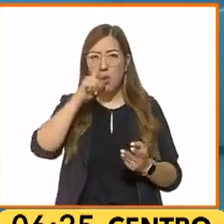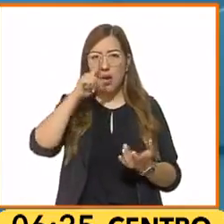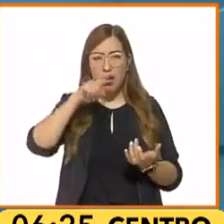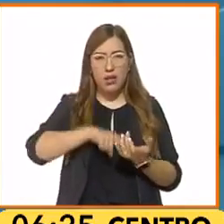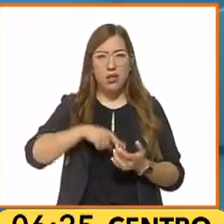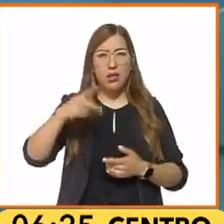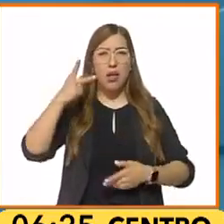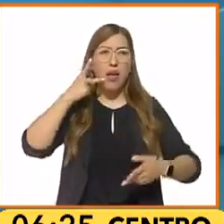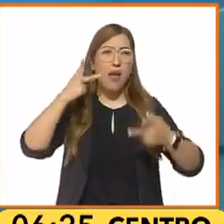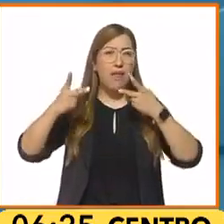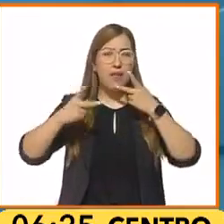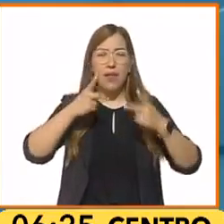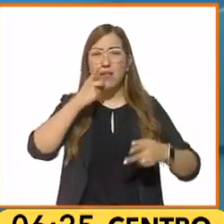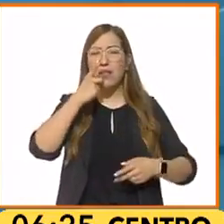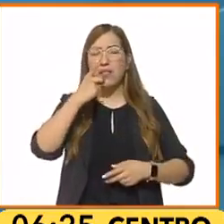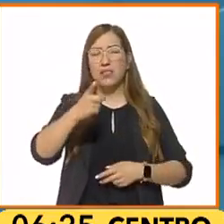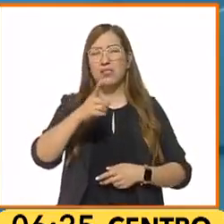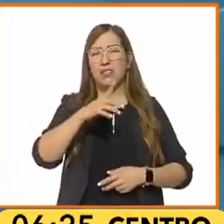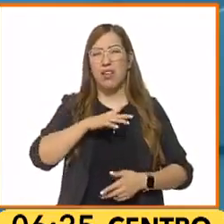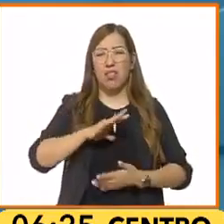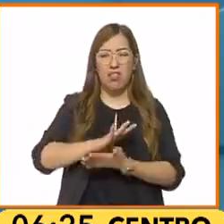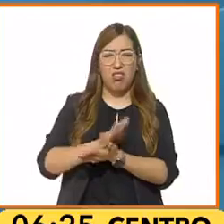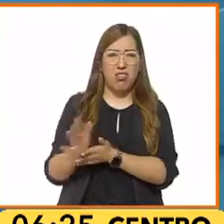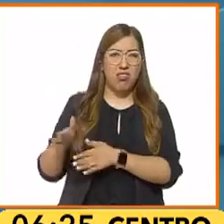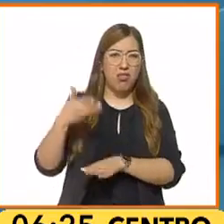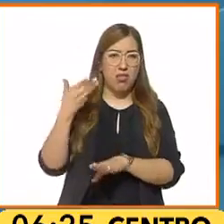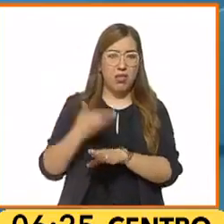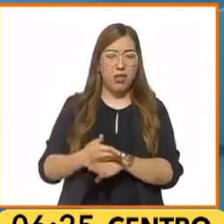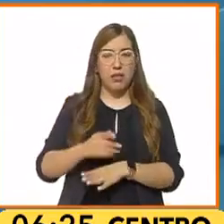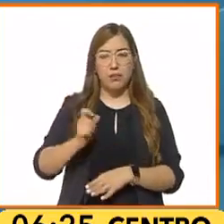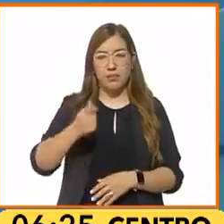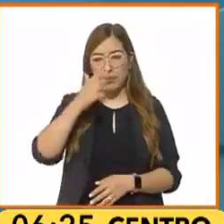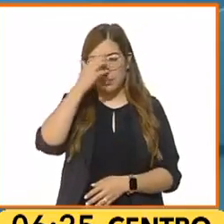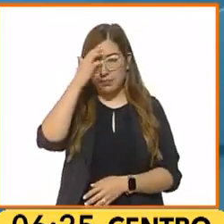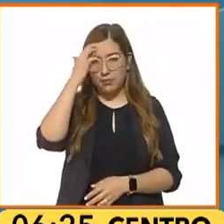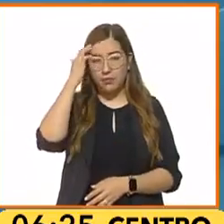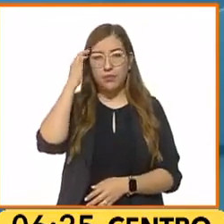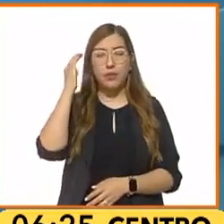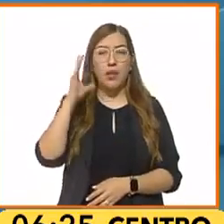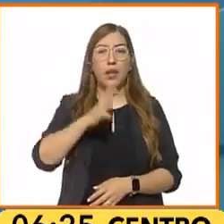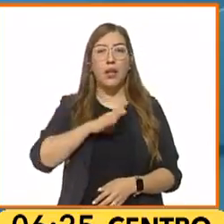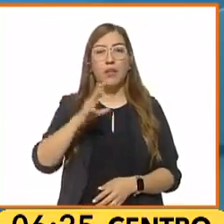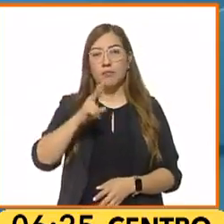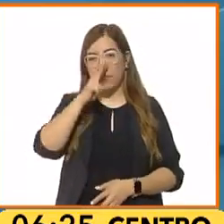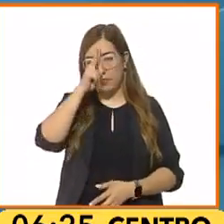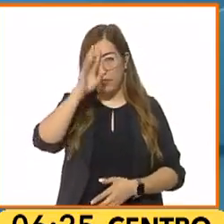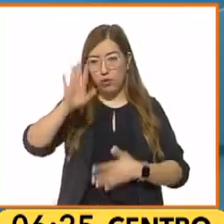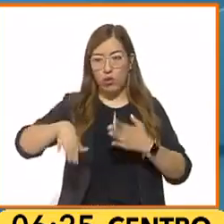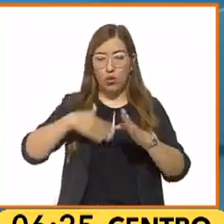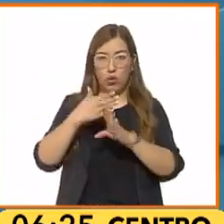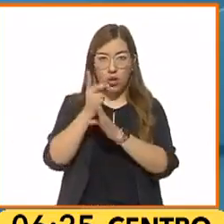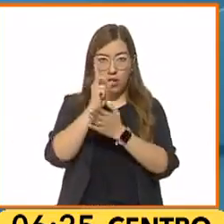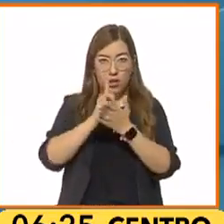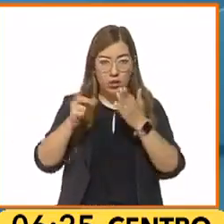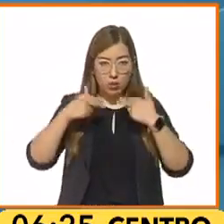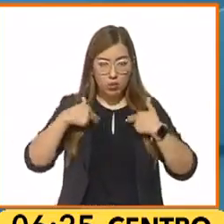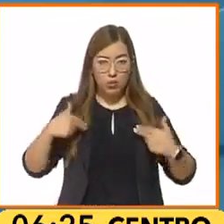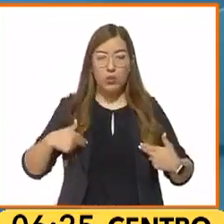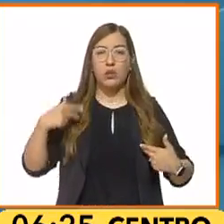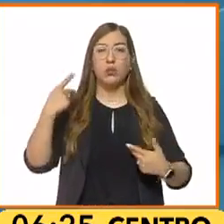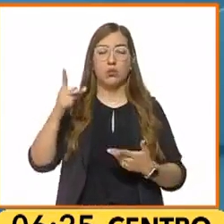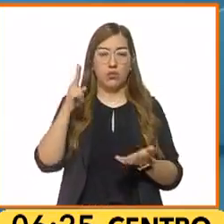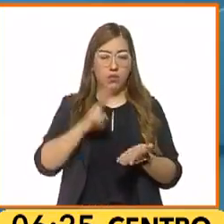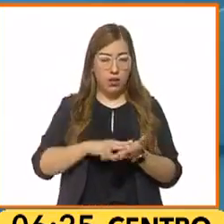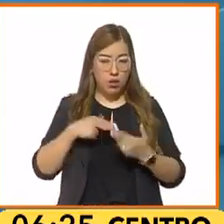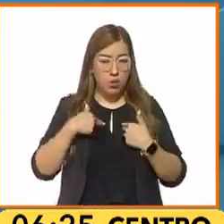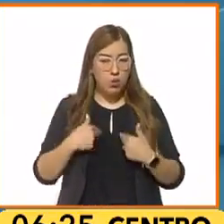intimidatorio, amenazante, evidentemente en una flagrante violación a los derechos humanos, a la dignidad humana y